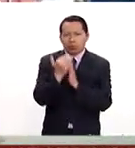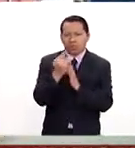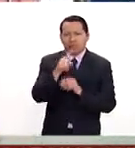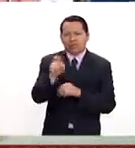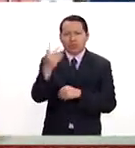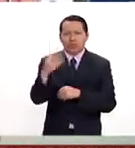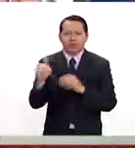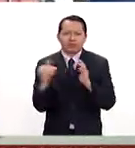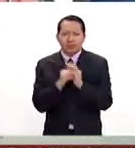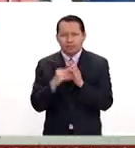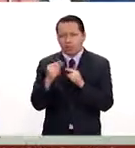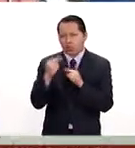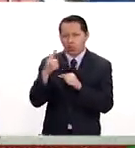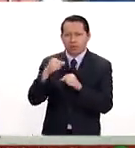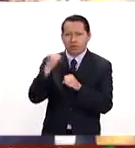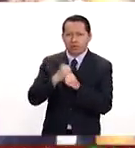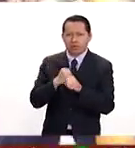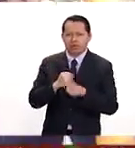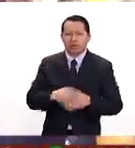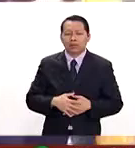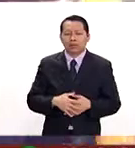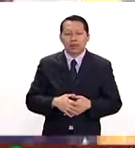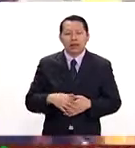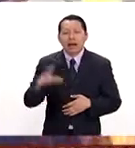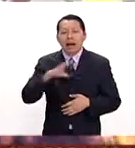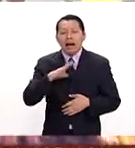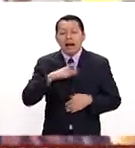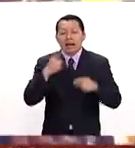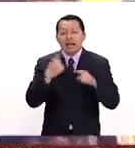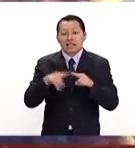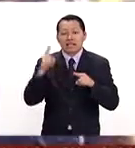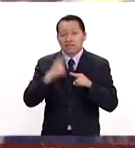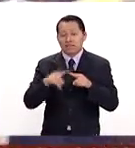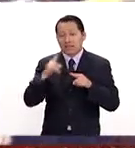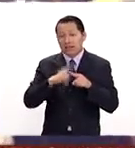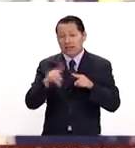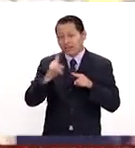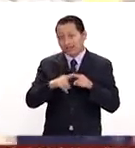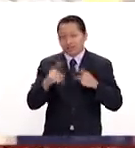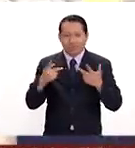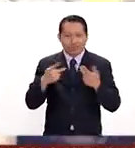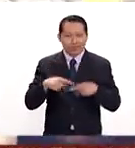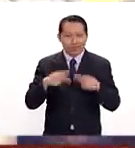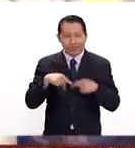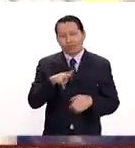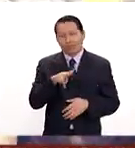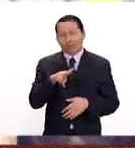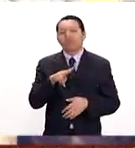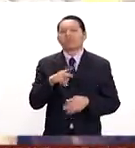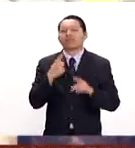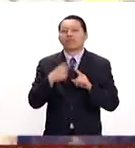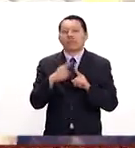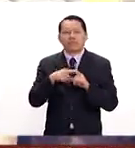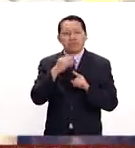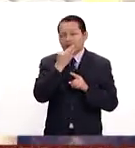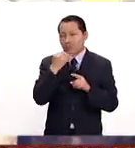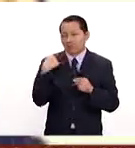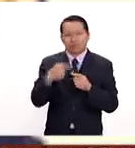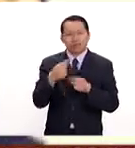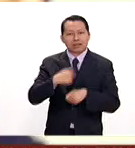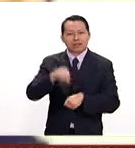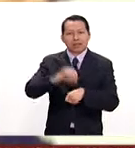a 110,000 el año pasado. Ha habido muchas reacciones, evidentemente, inmediatas y también a lo largo de esta